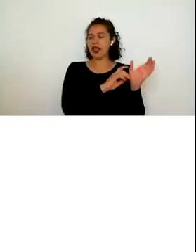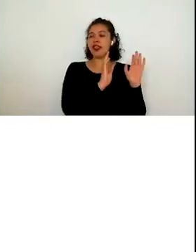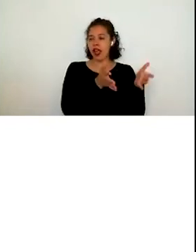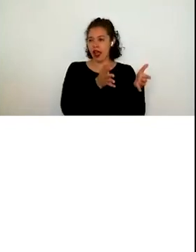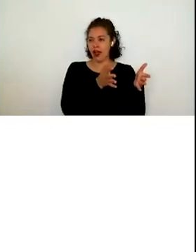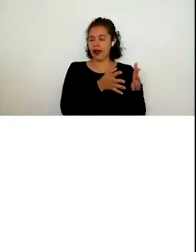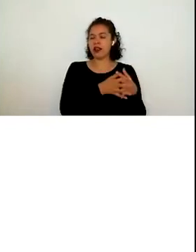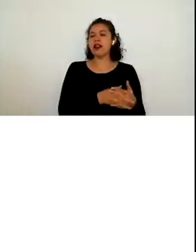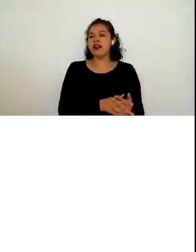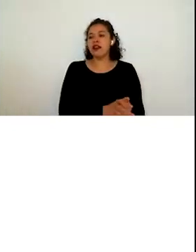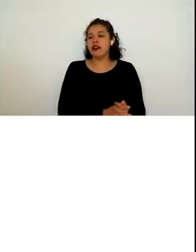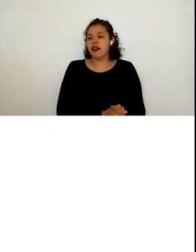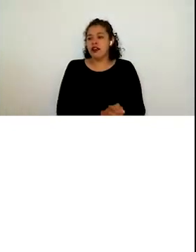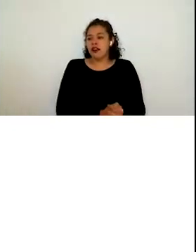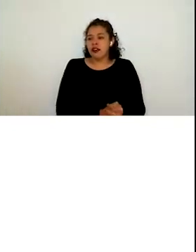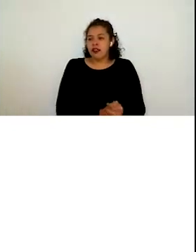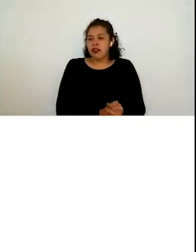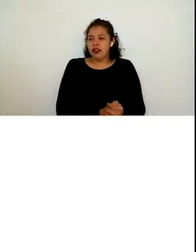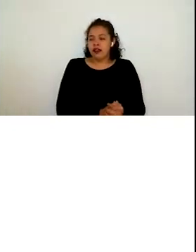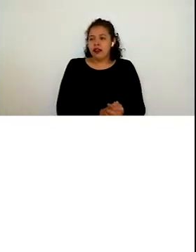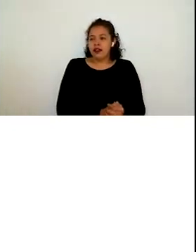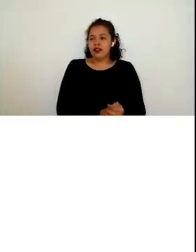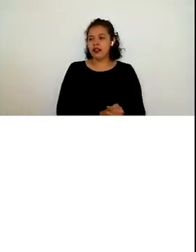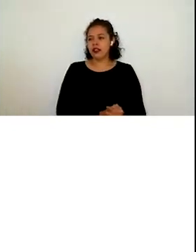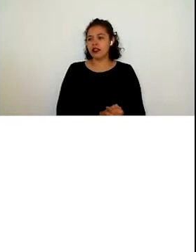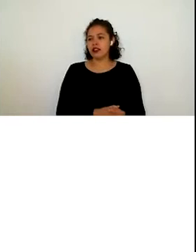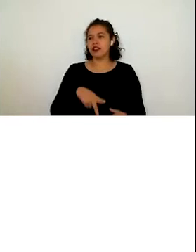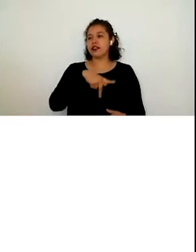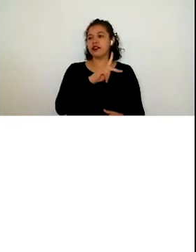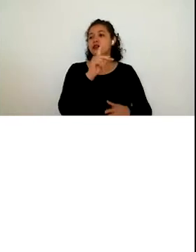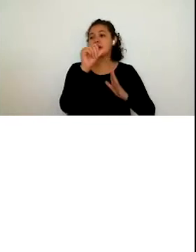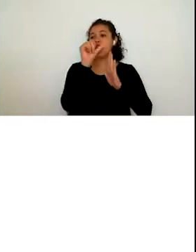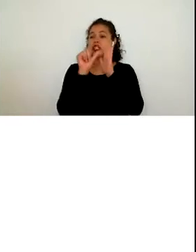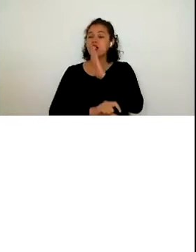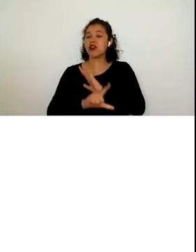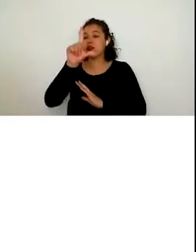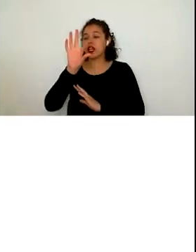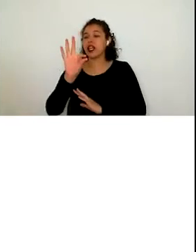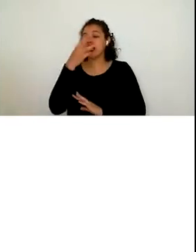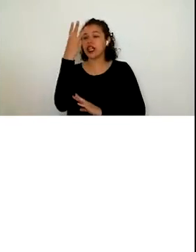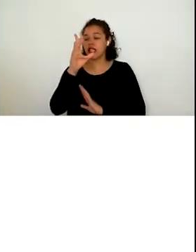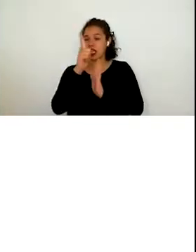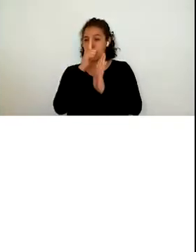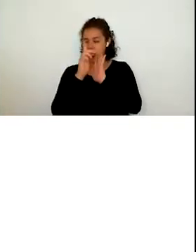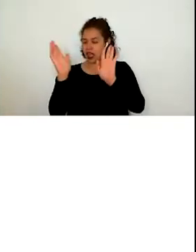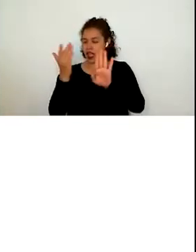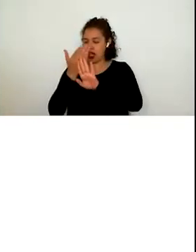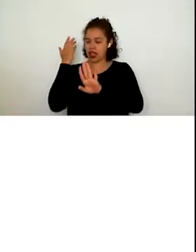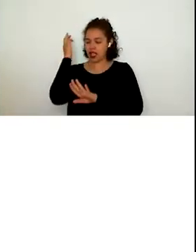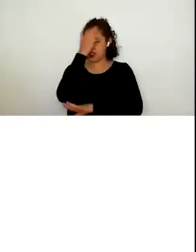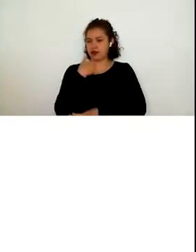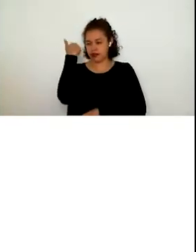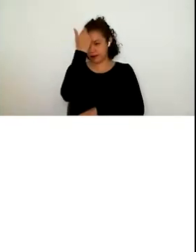que encuadra en alguna de las causales del artículo 43 de la ley que ya vimos, entonces pues también se va a